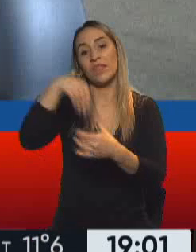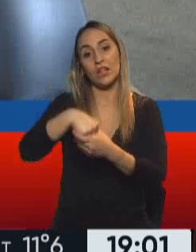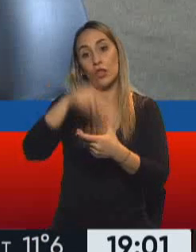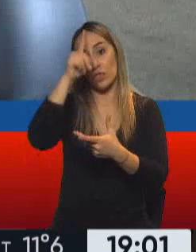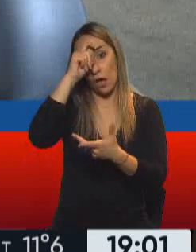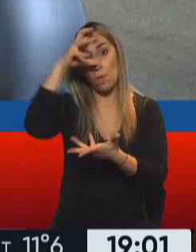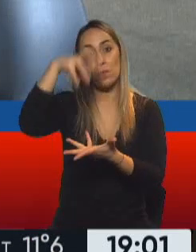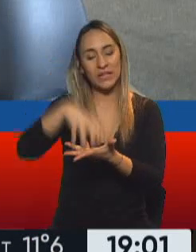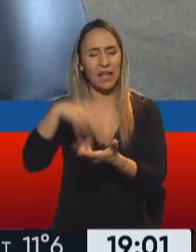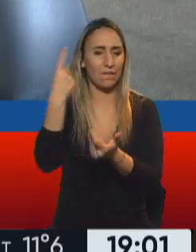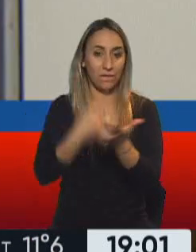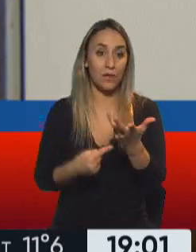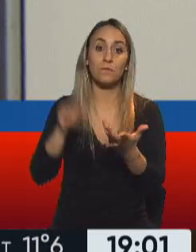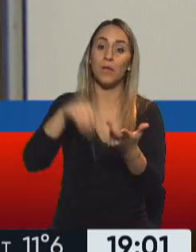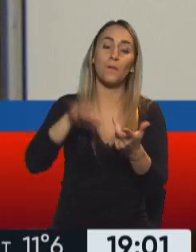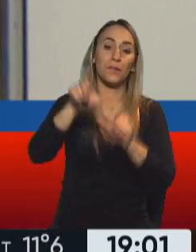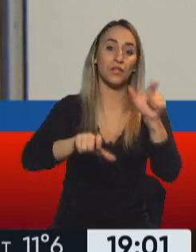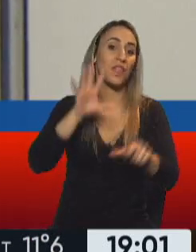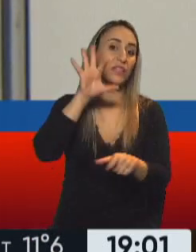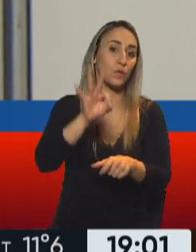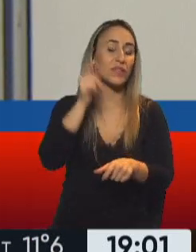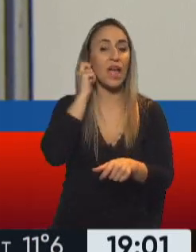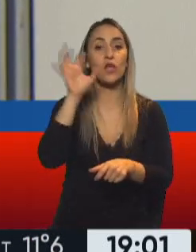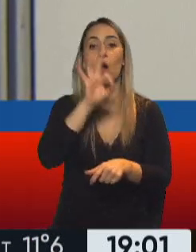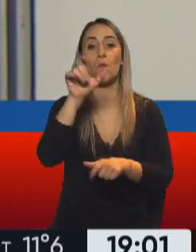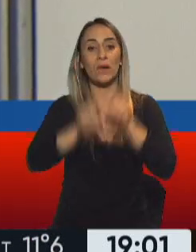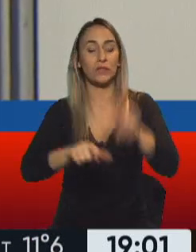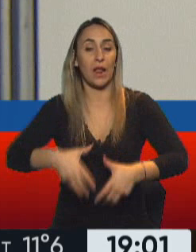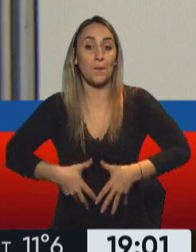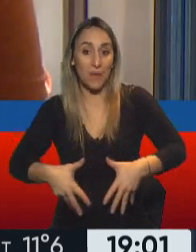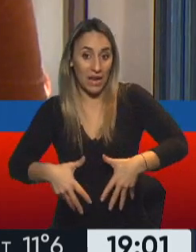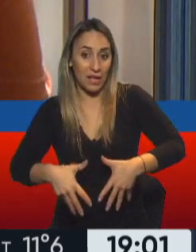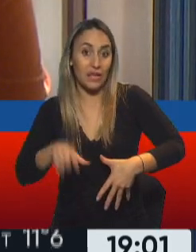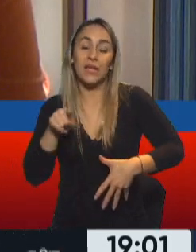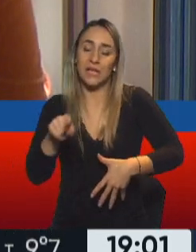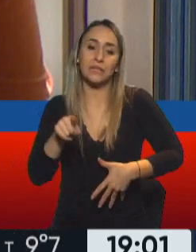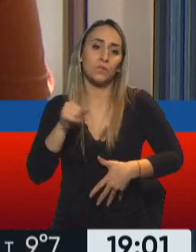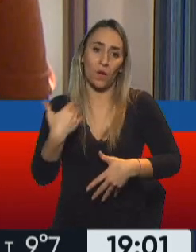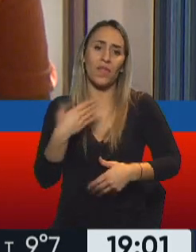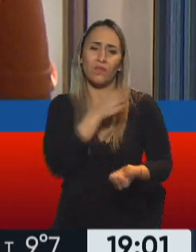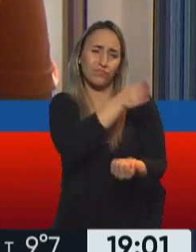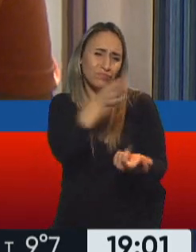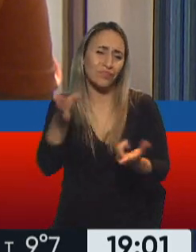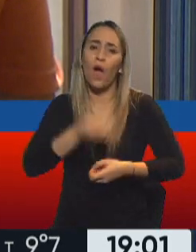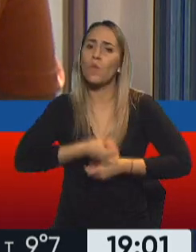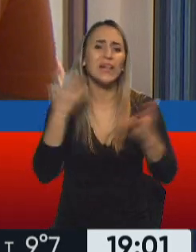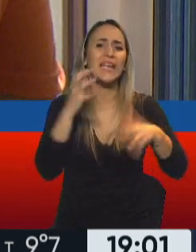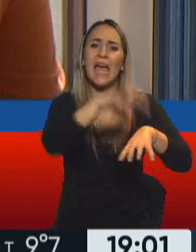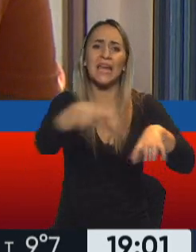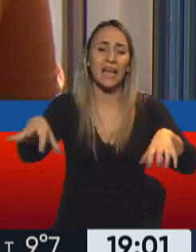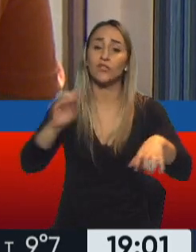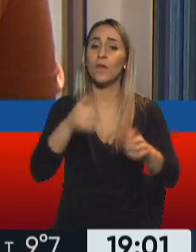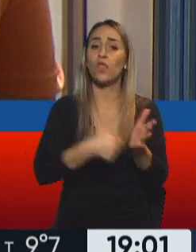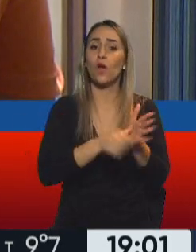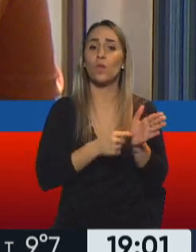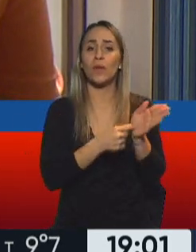mayores de 50 años o personas gestantes pueden ir a cualquiera de los 700 centros de vacunación que hay en toda la provincia de una vez es solamente